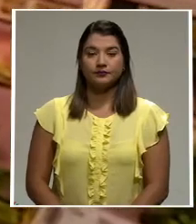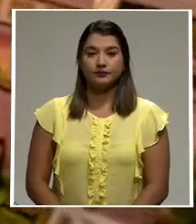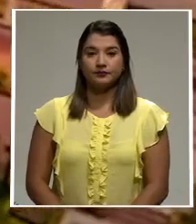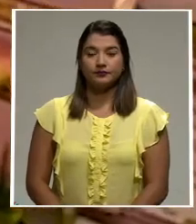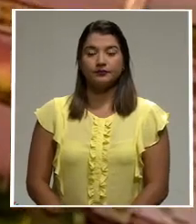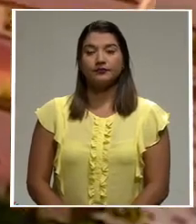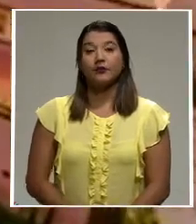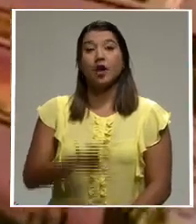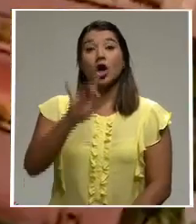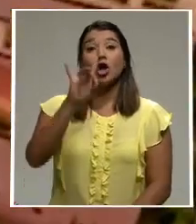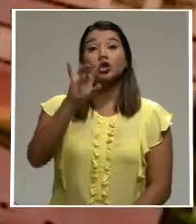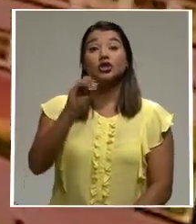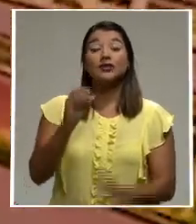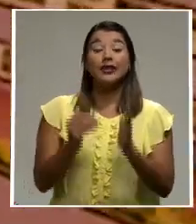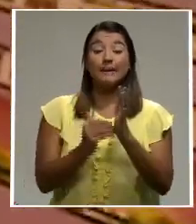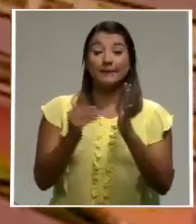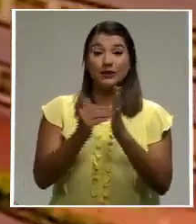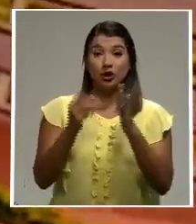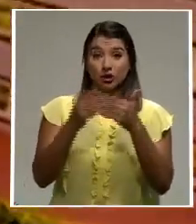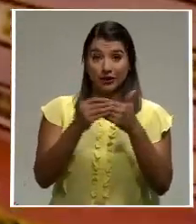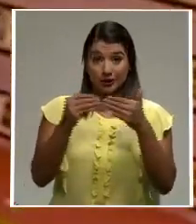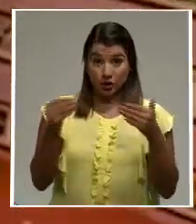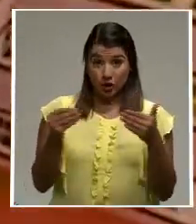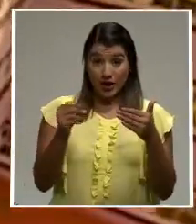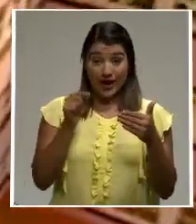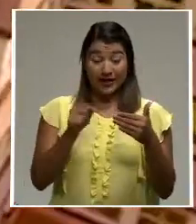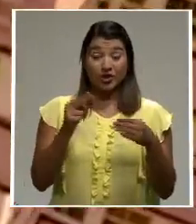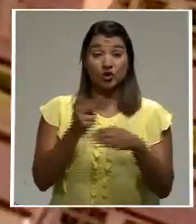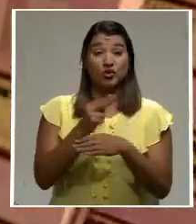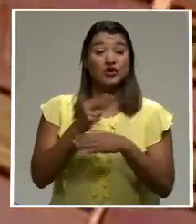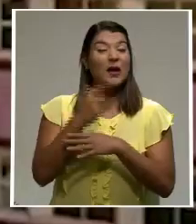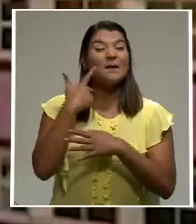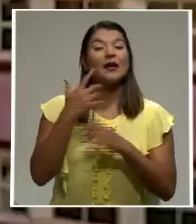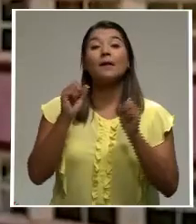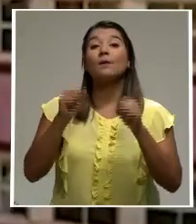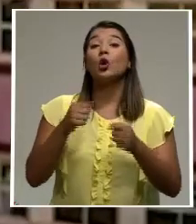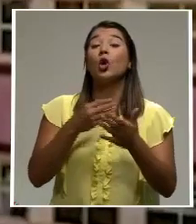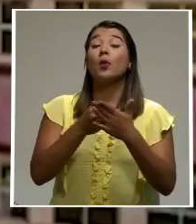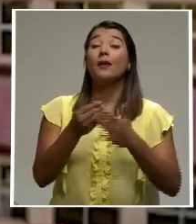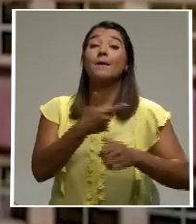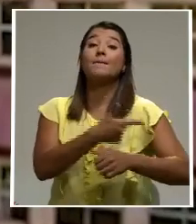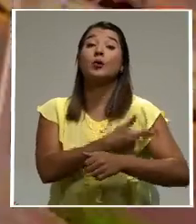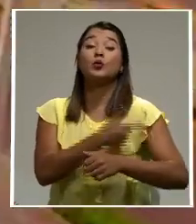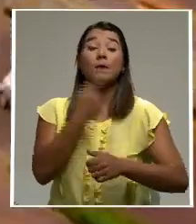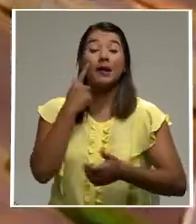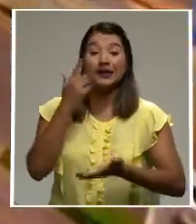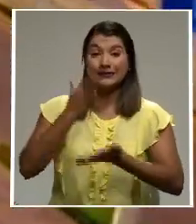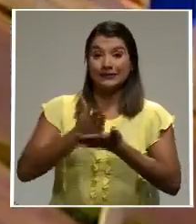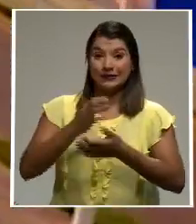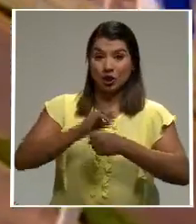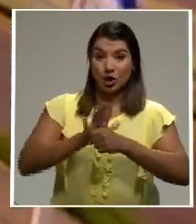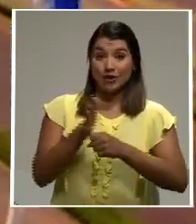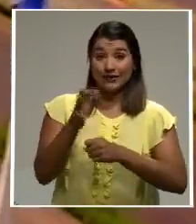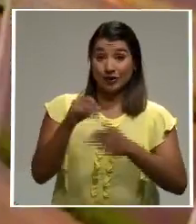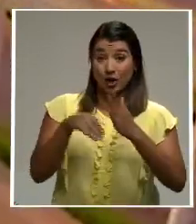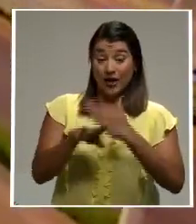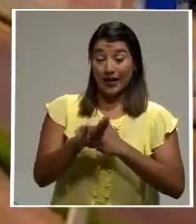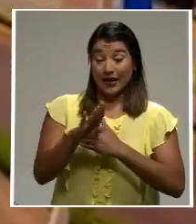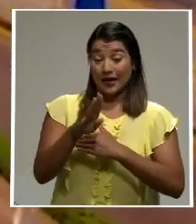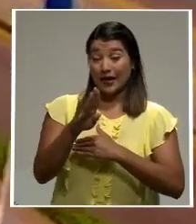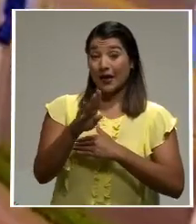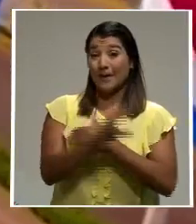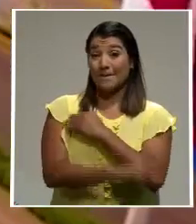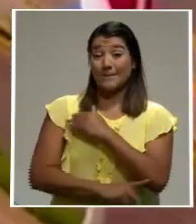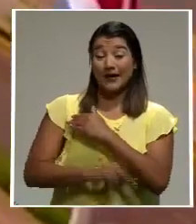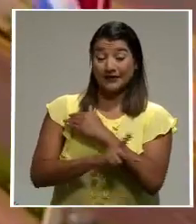Se trata de $80 millones que serán utilizados para la adquisición de vacunas contra la COVID-19 en el país. Esto